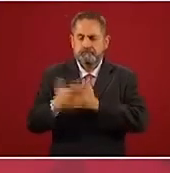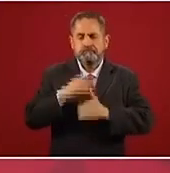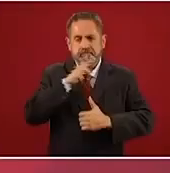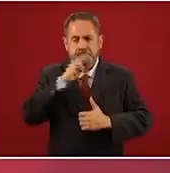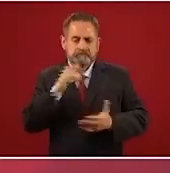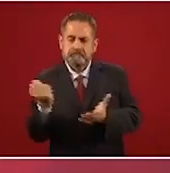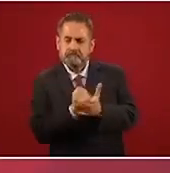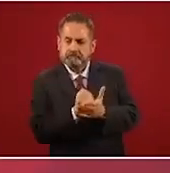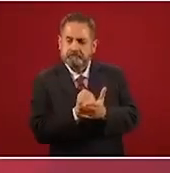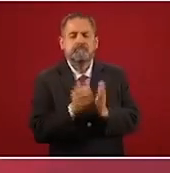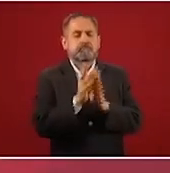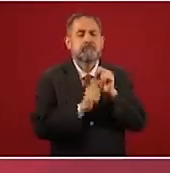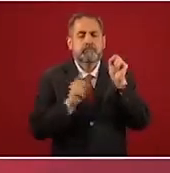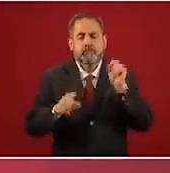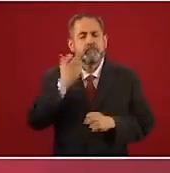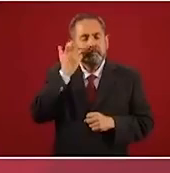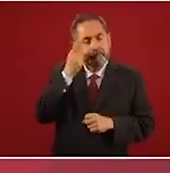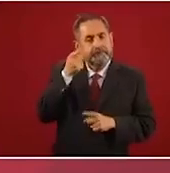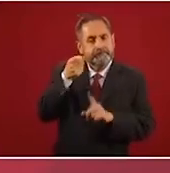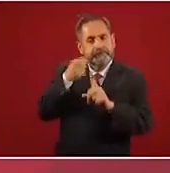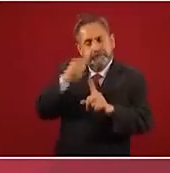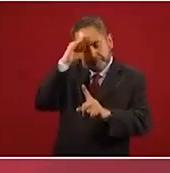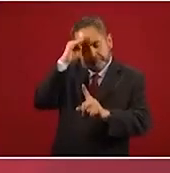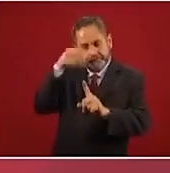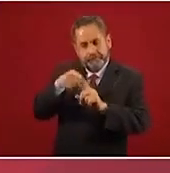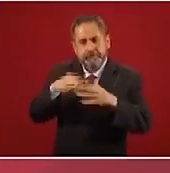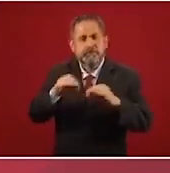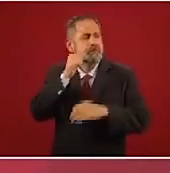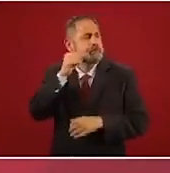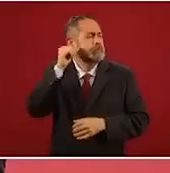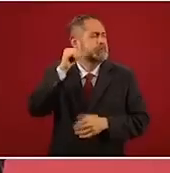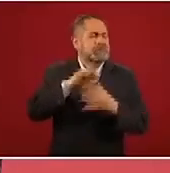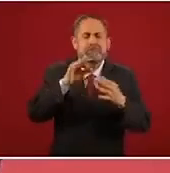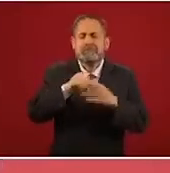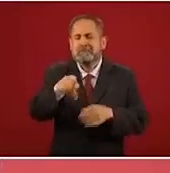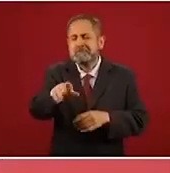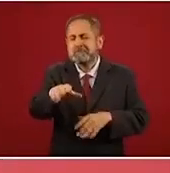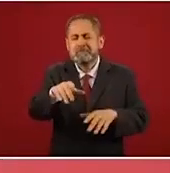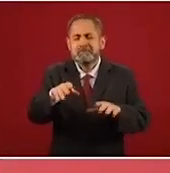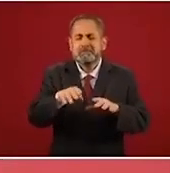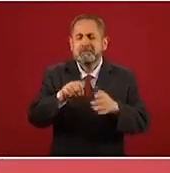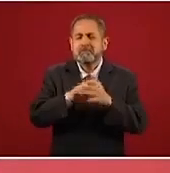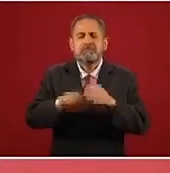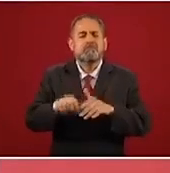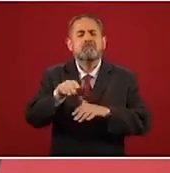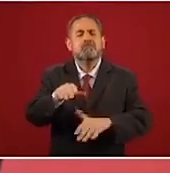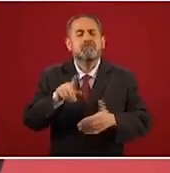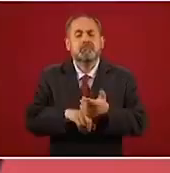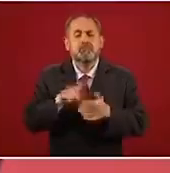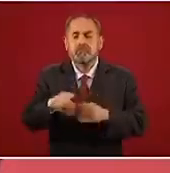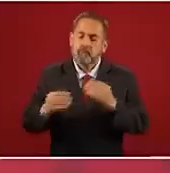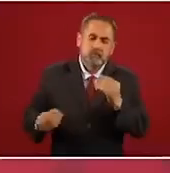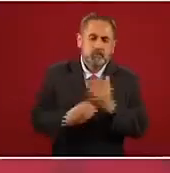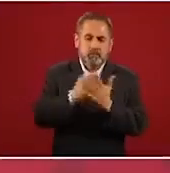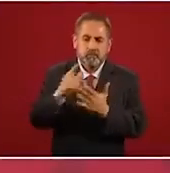posible. O sea, eso es lo que más me importa. Ayer, por ejemplo, salió esta polémica sobre la nueva